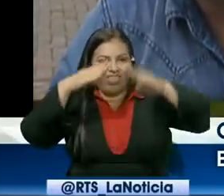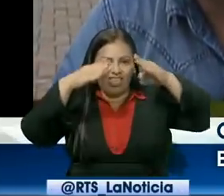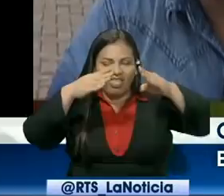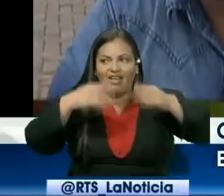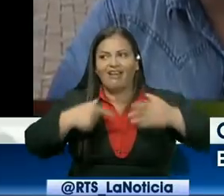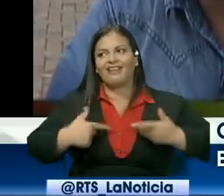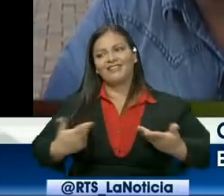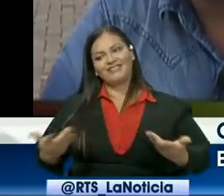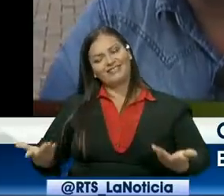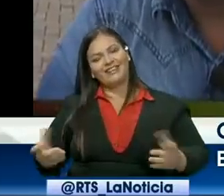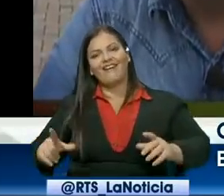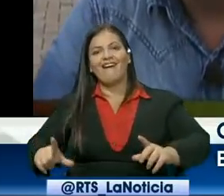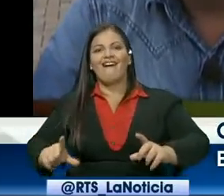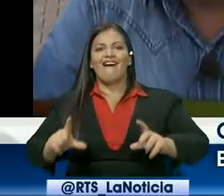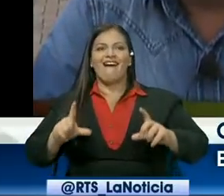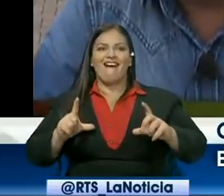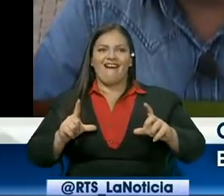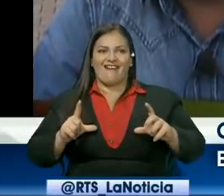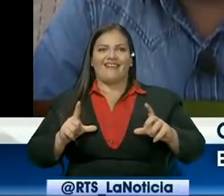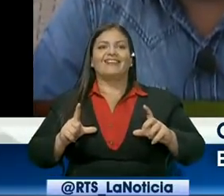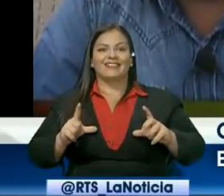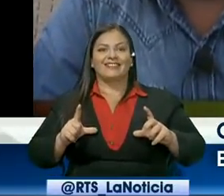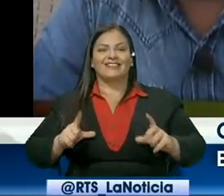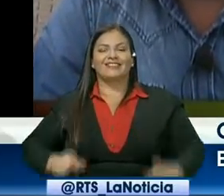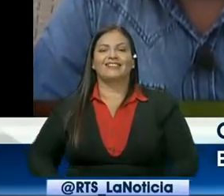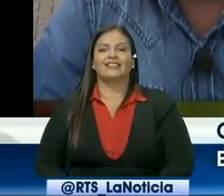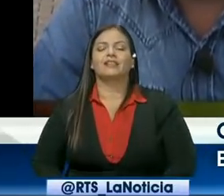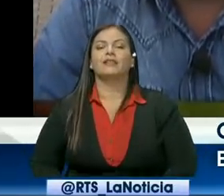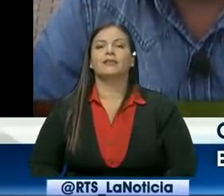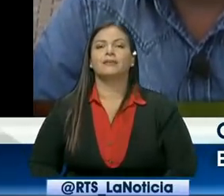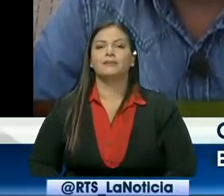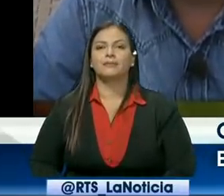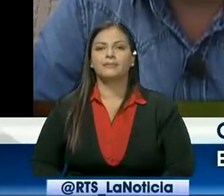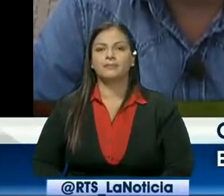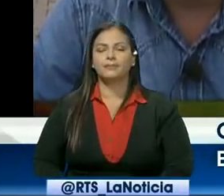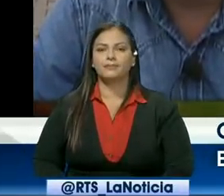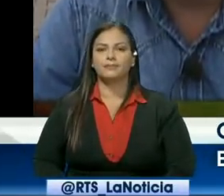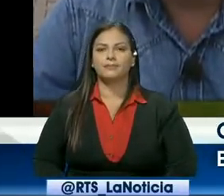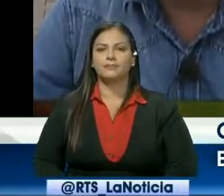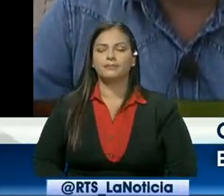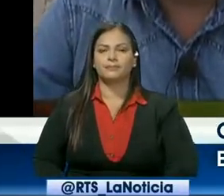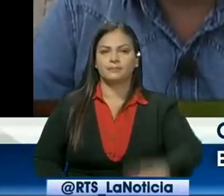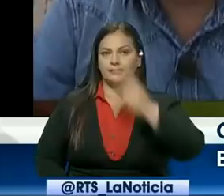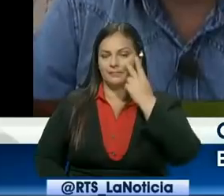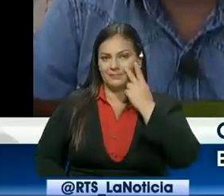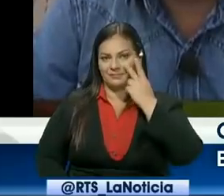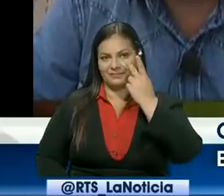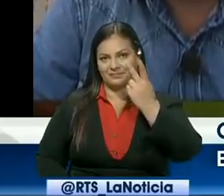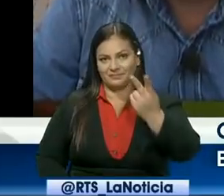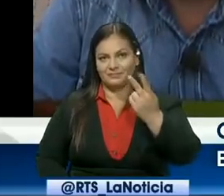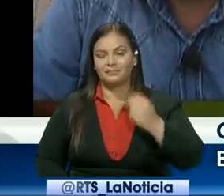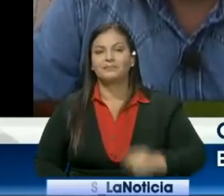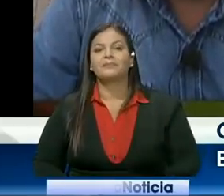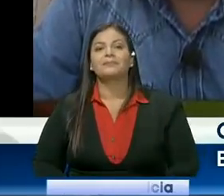un cantón que está totalmente vinculado toda su vida con este recurso